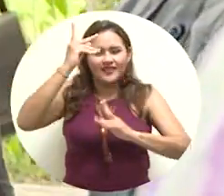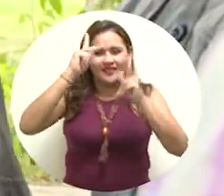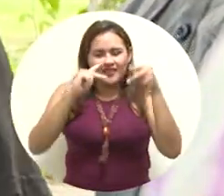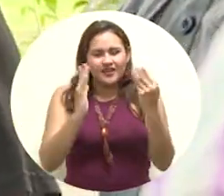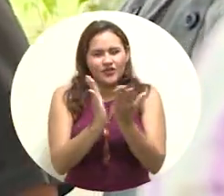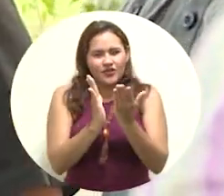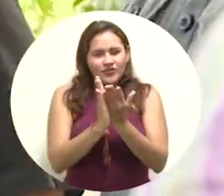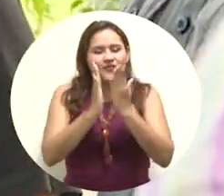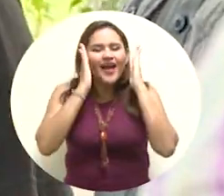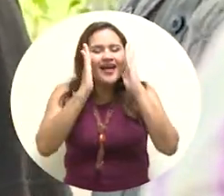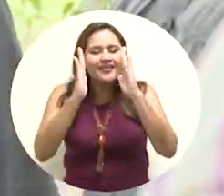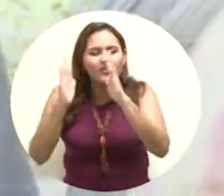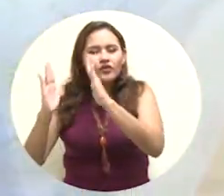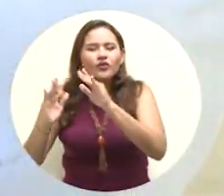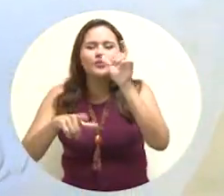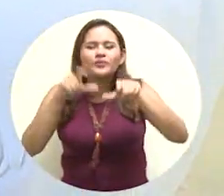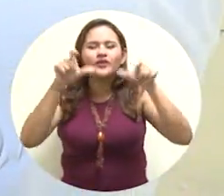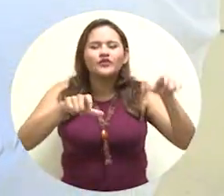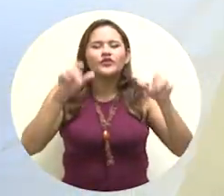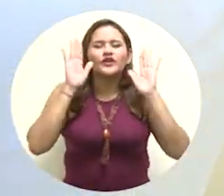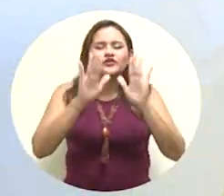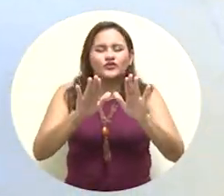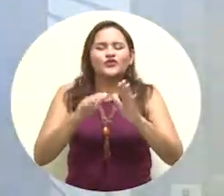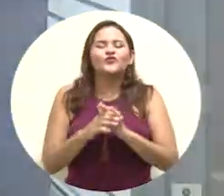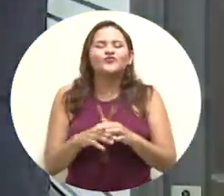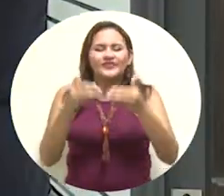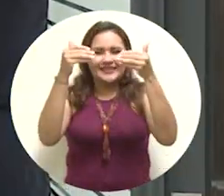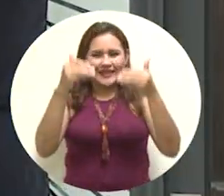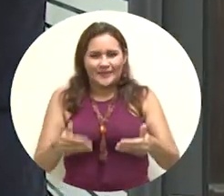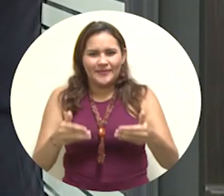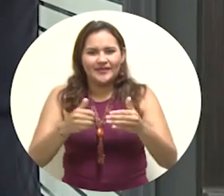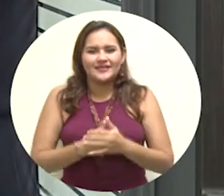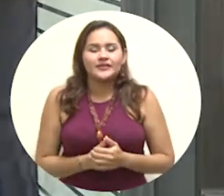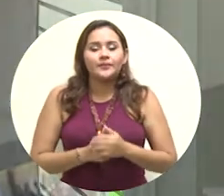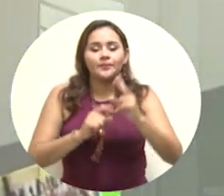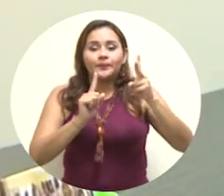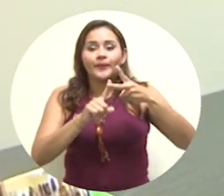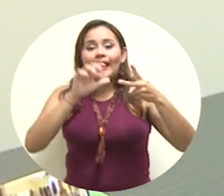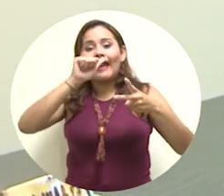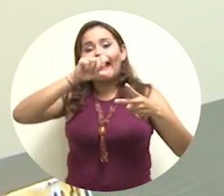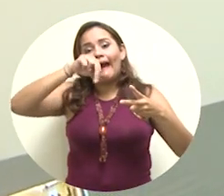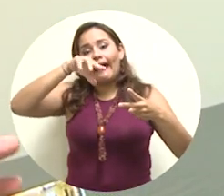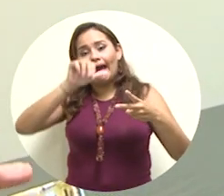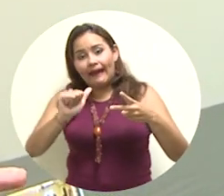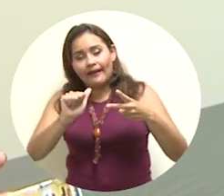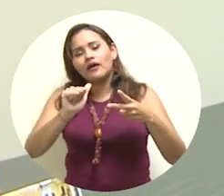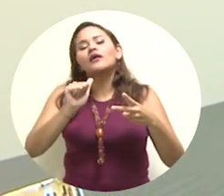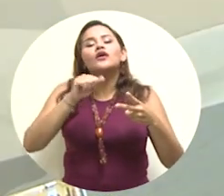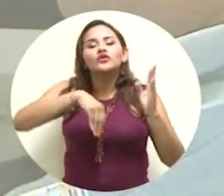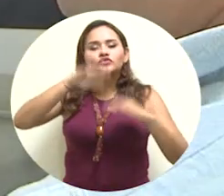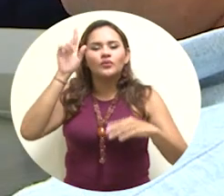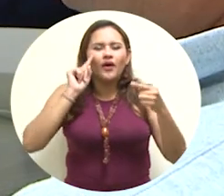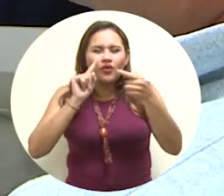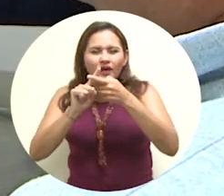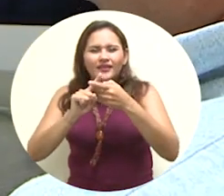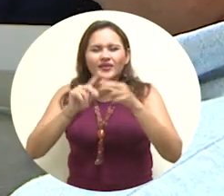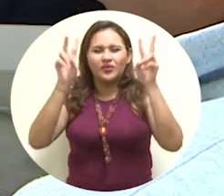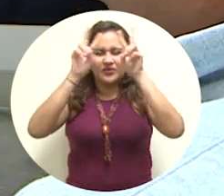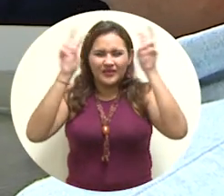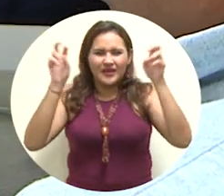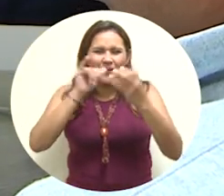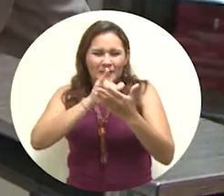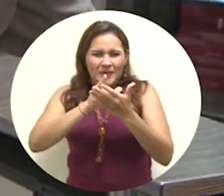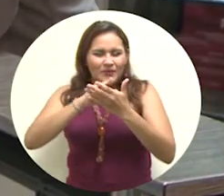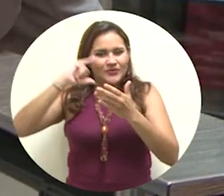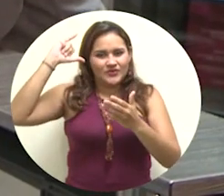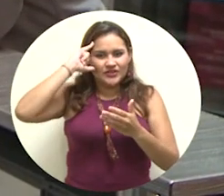la atención a la población con capacidades diferenciales. Ana González Leal con el equipo de educación y comisión del programa de